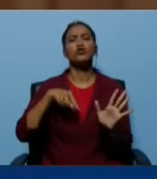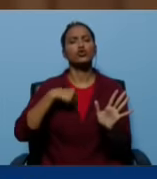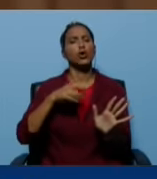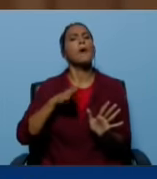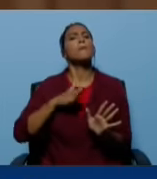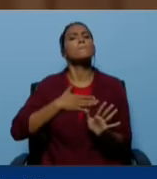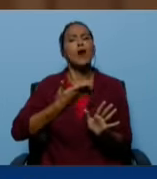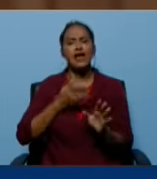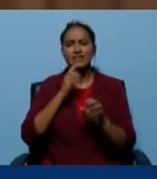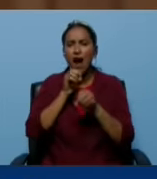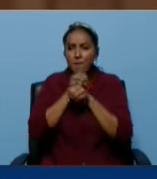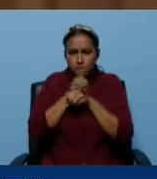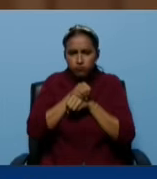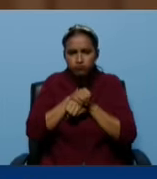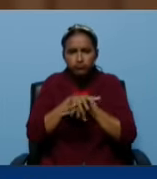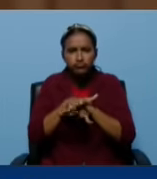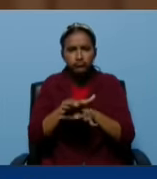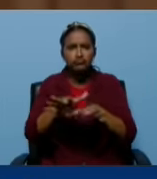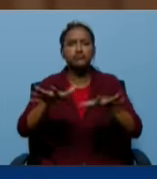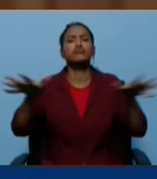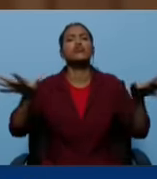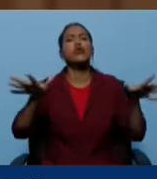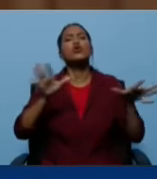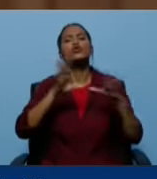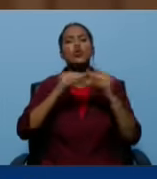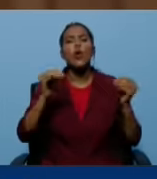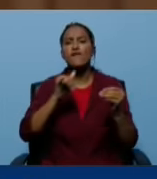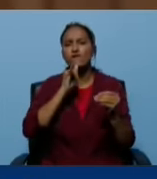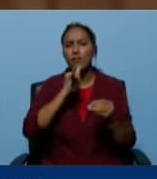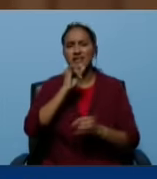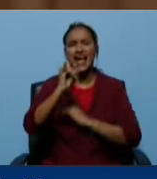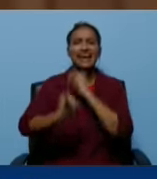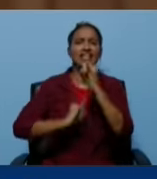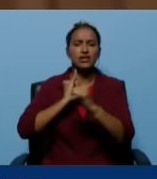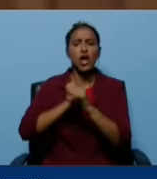llegar a la mediática internacional y